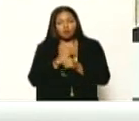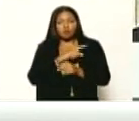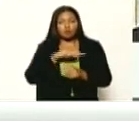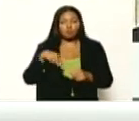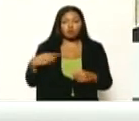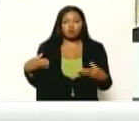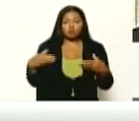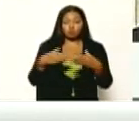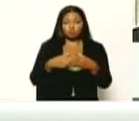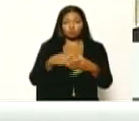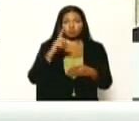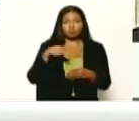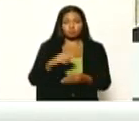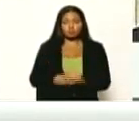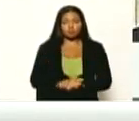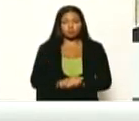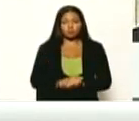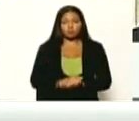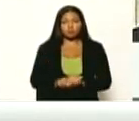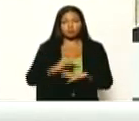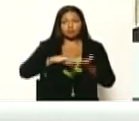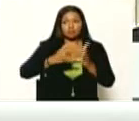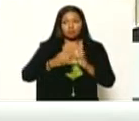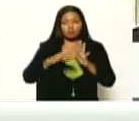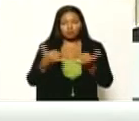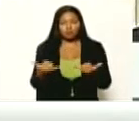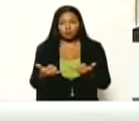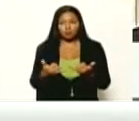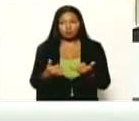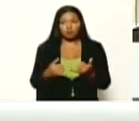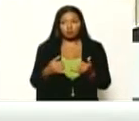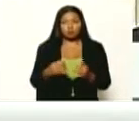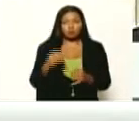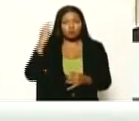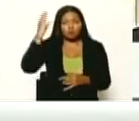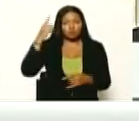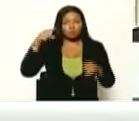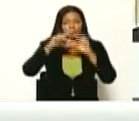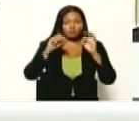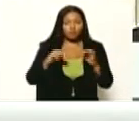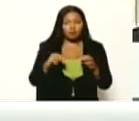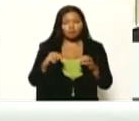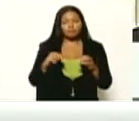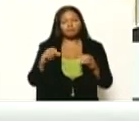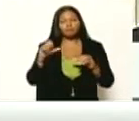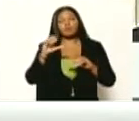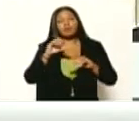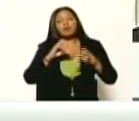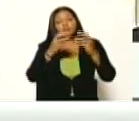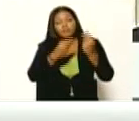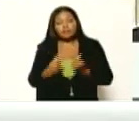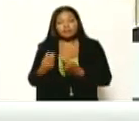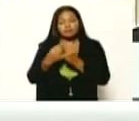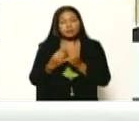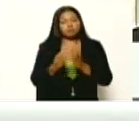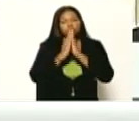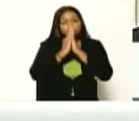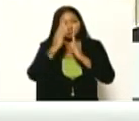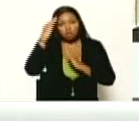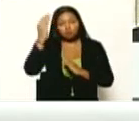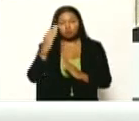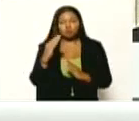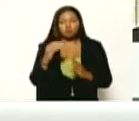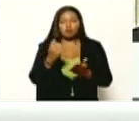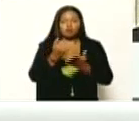equipos técnicos, logísticos, financieros, con el favor de Dios, entre el